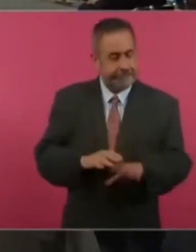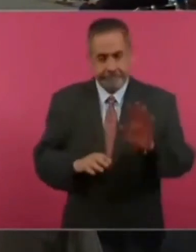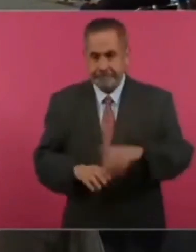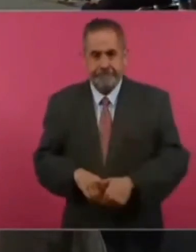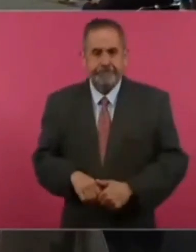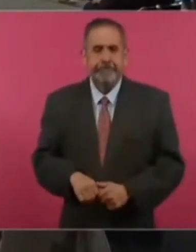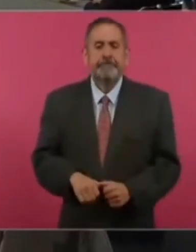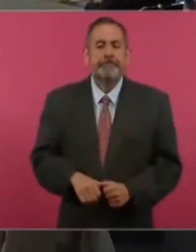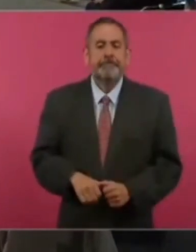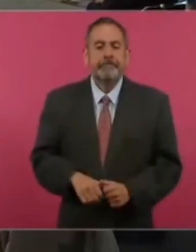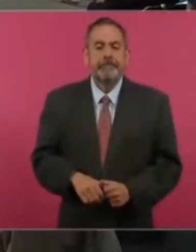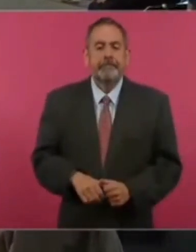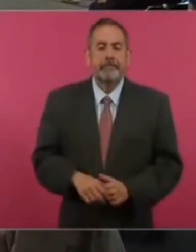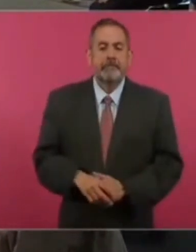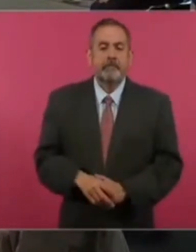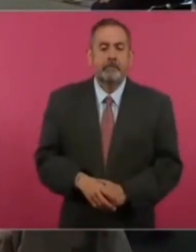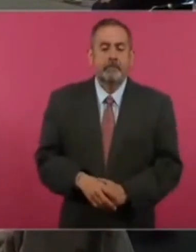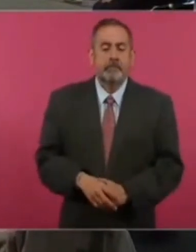Miren,